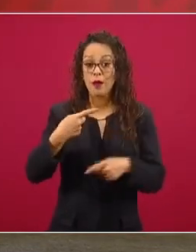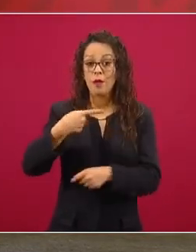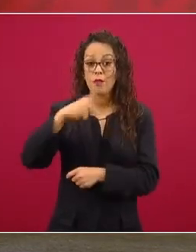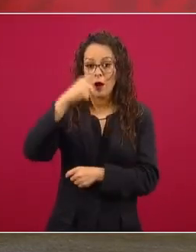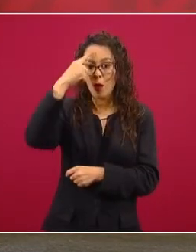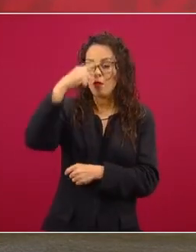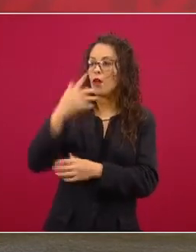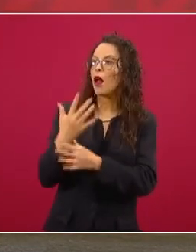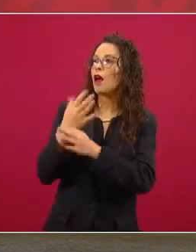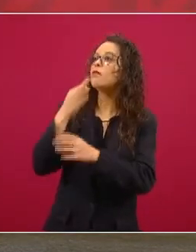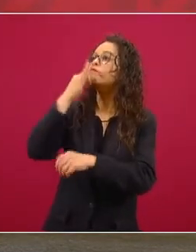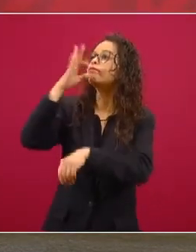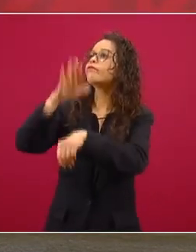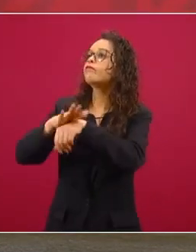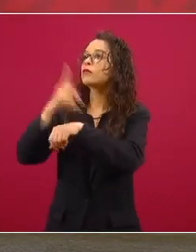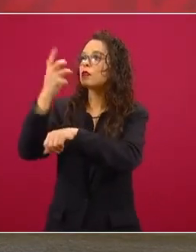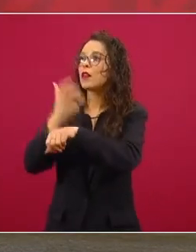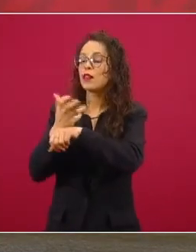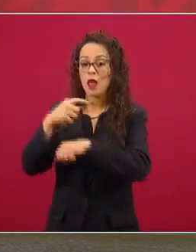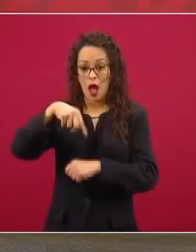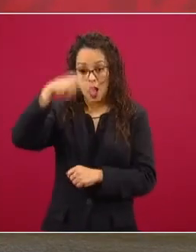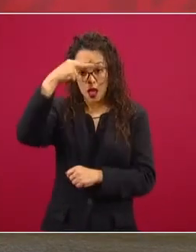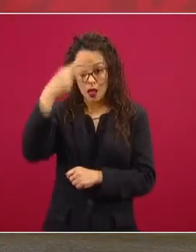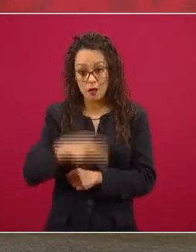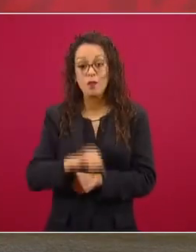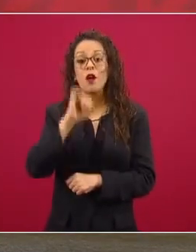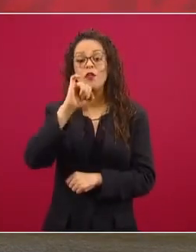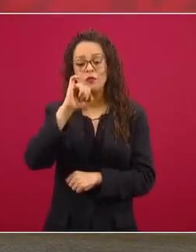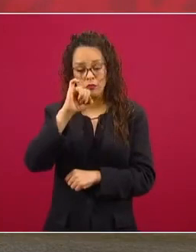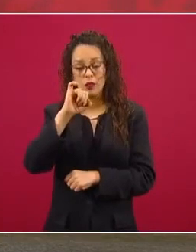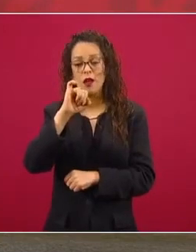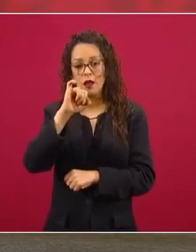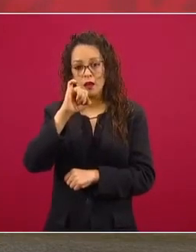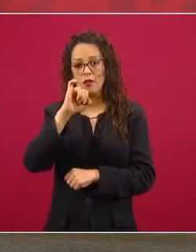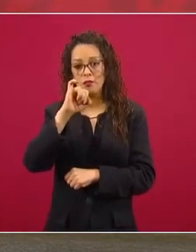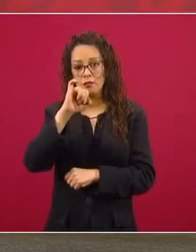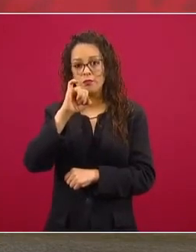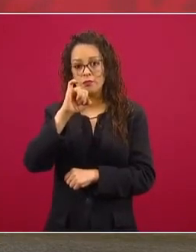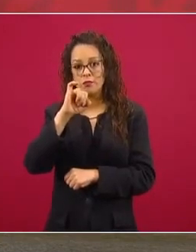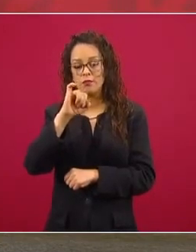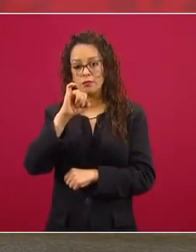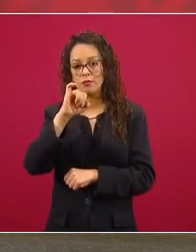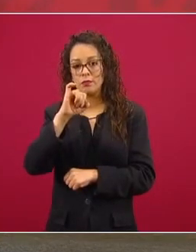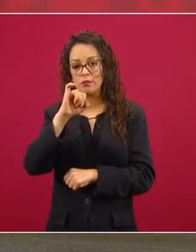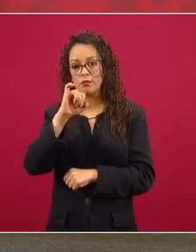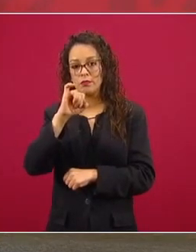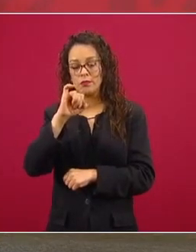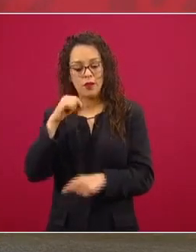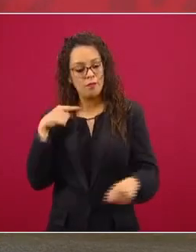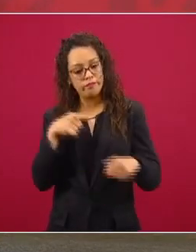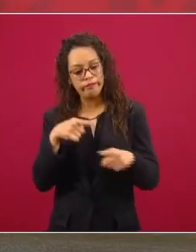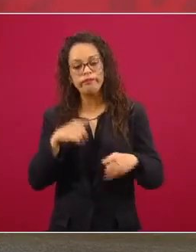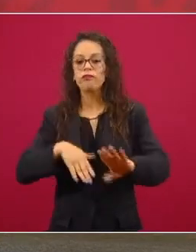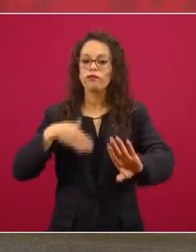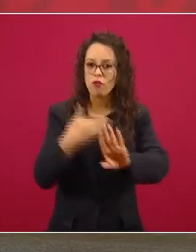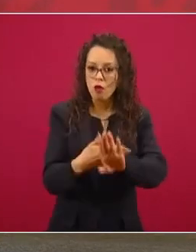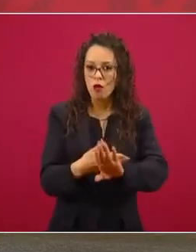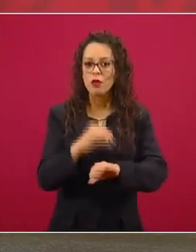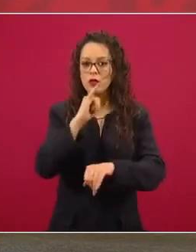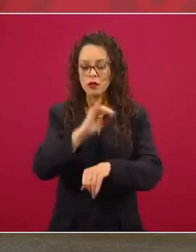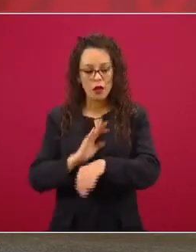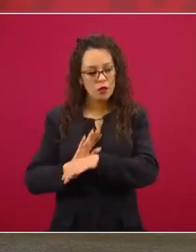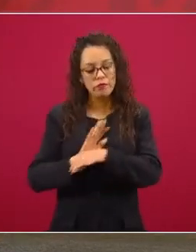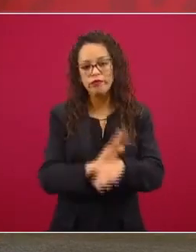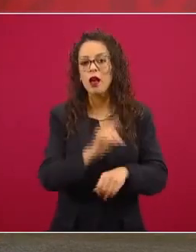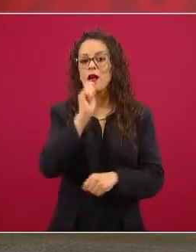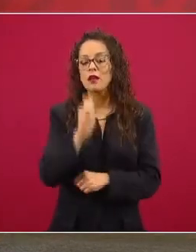la fuerza y se combate la delincuencia. Sería un propósito doblemente reprobable. ¿Cómo se va